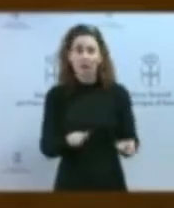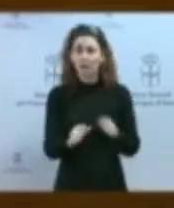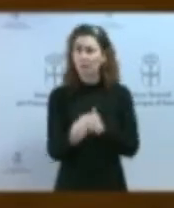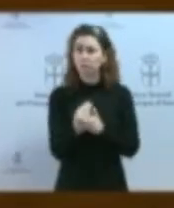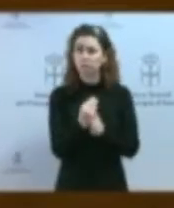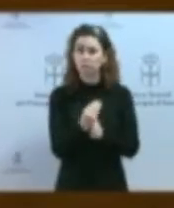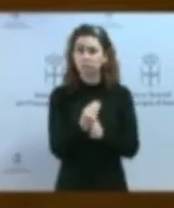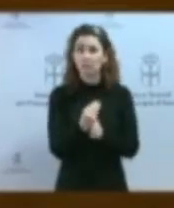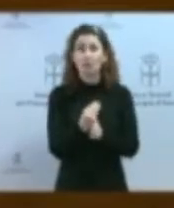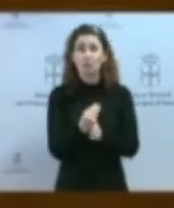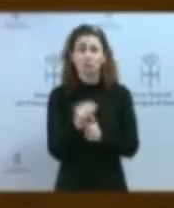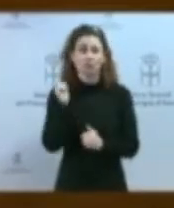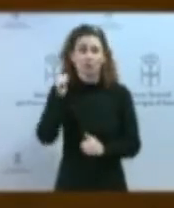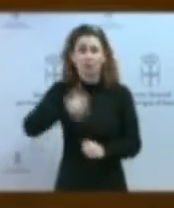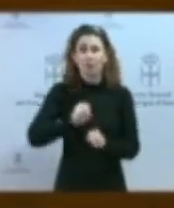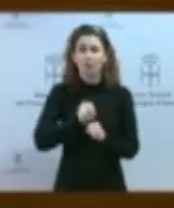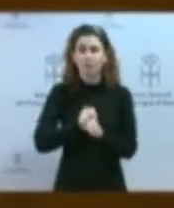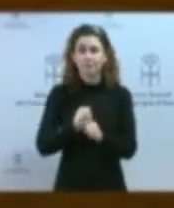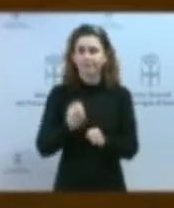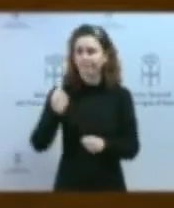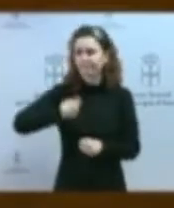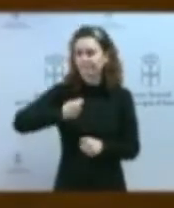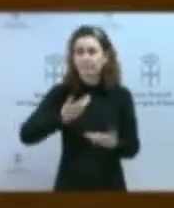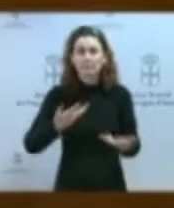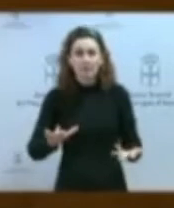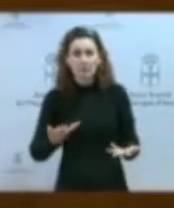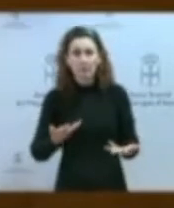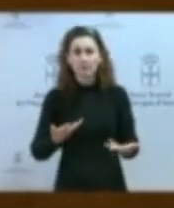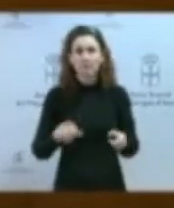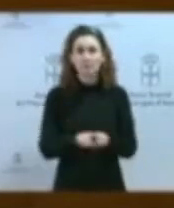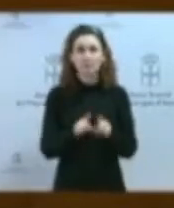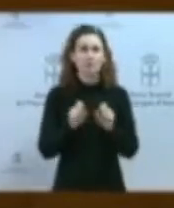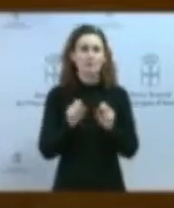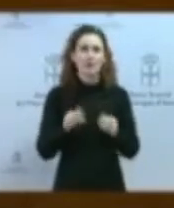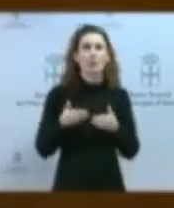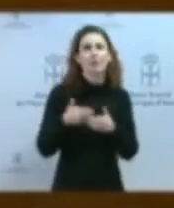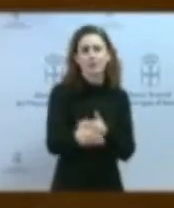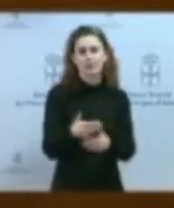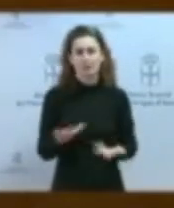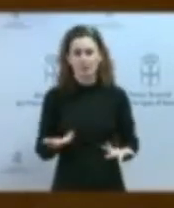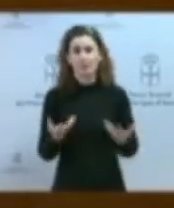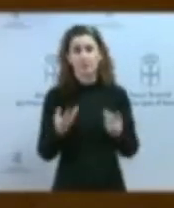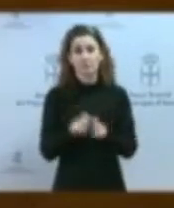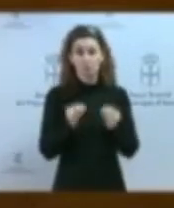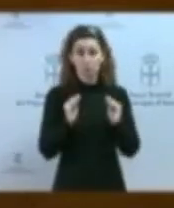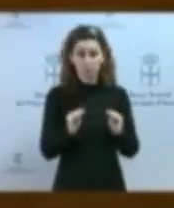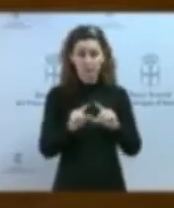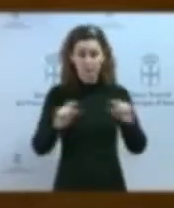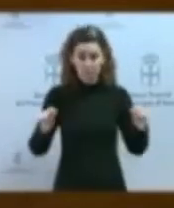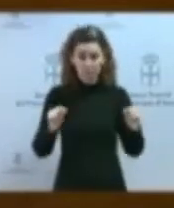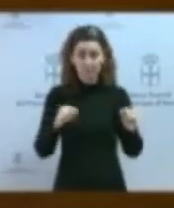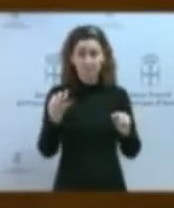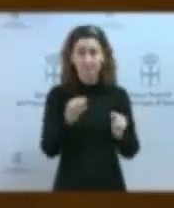una demografía que hace que esto vaya a ir a peor durante los próximos años. Un problema central de Asturias que había que resolver y que este presupuesto incorpora